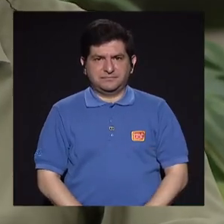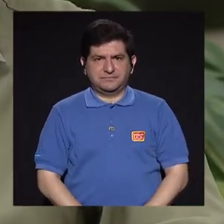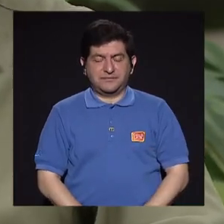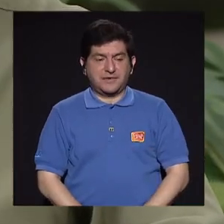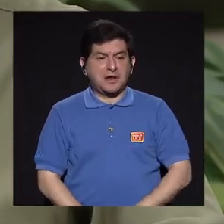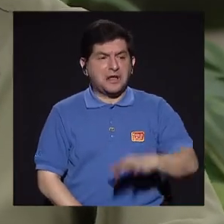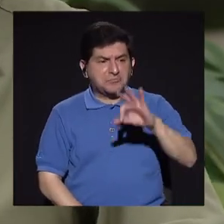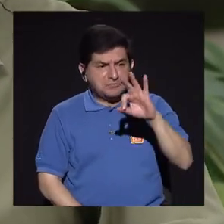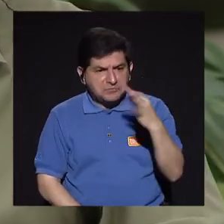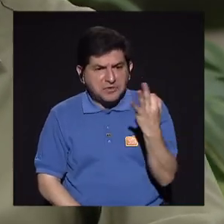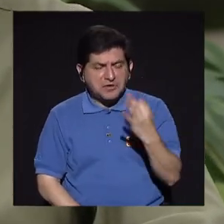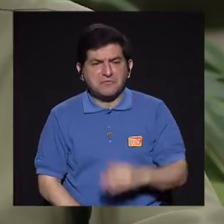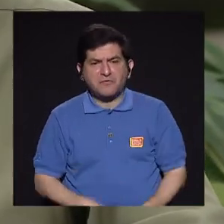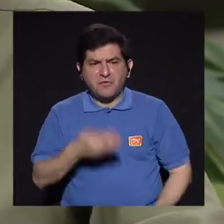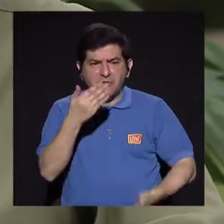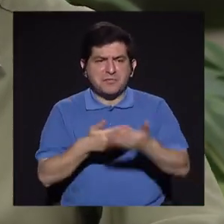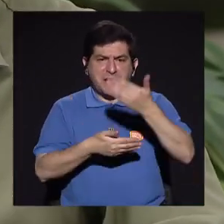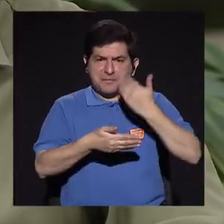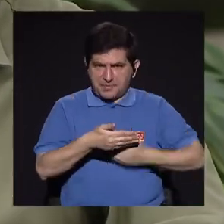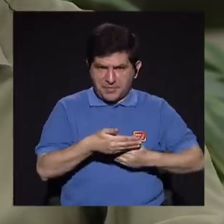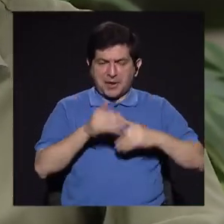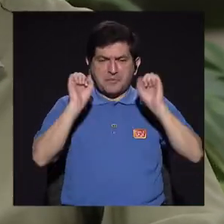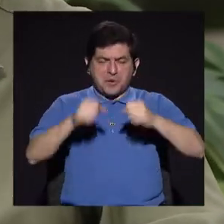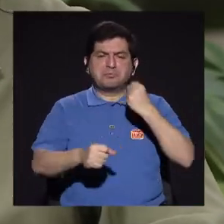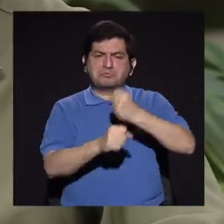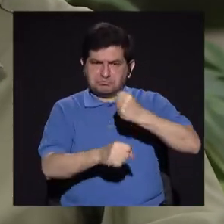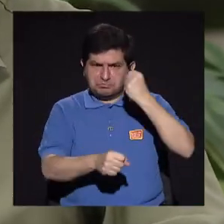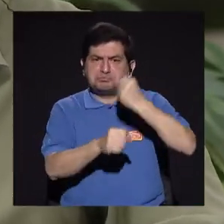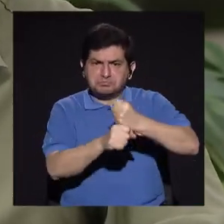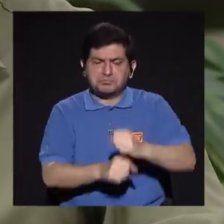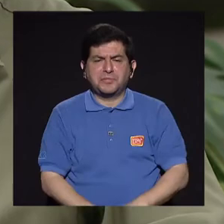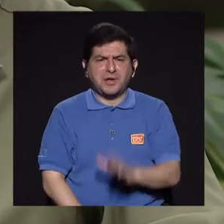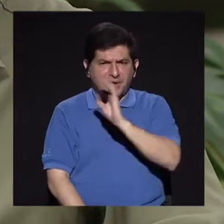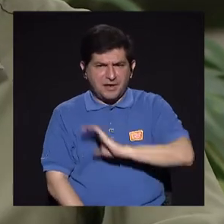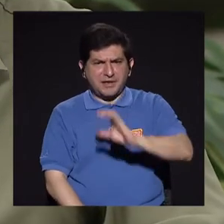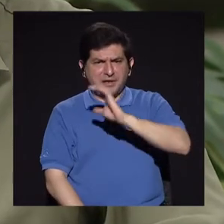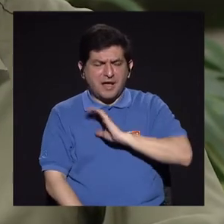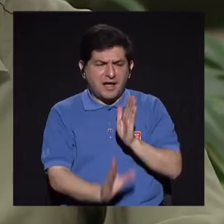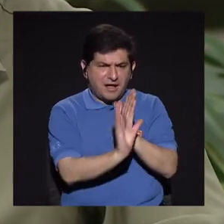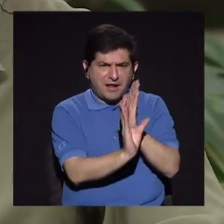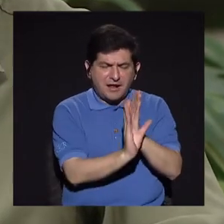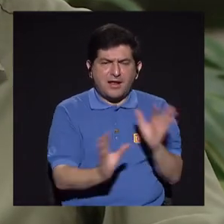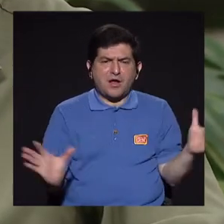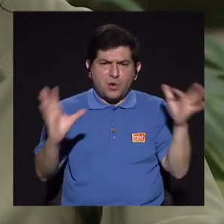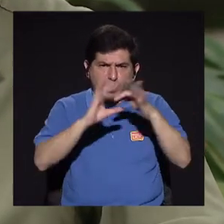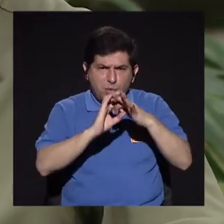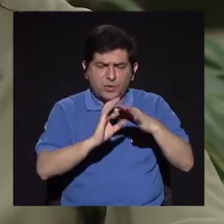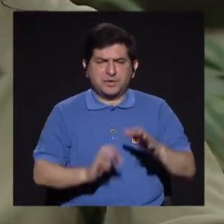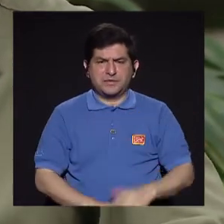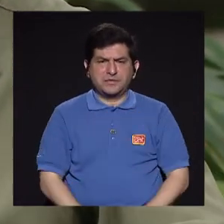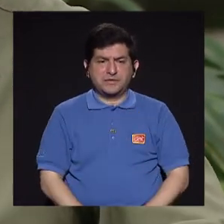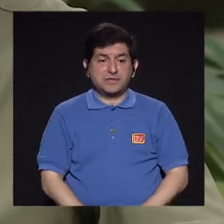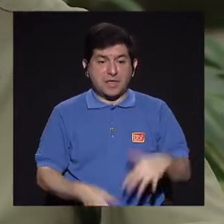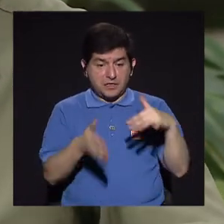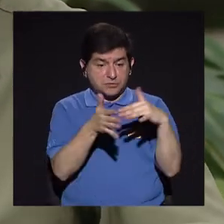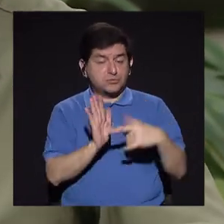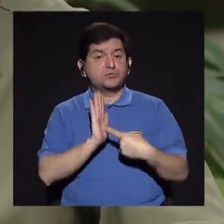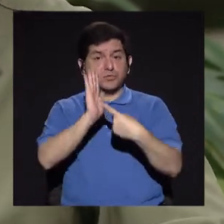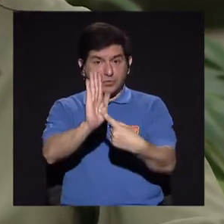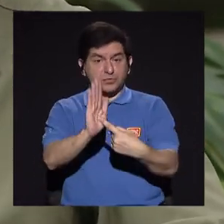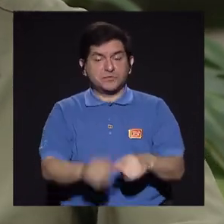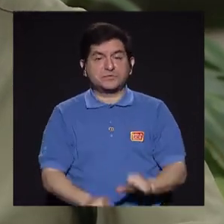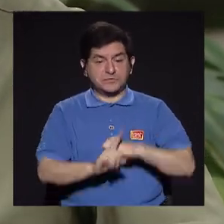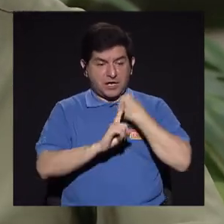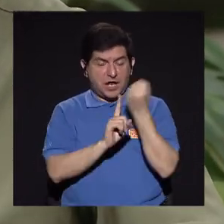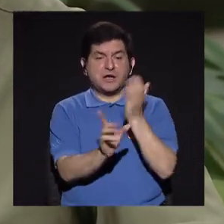el asma, de una forma profiláctica, se puede ir trabajando las características psicológicas asociadas al trastorno. Y hay estudios que demuestran